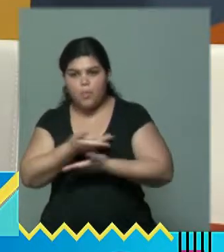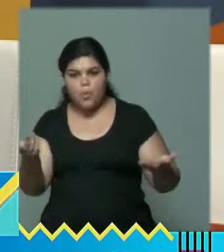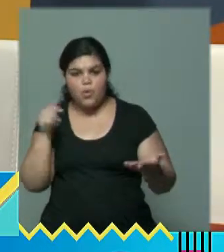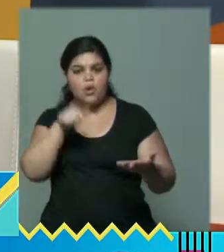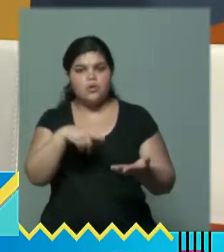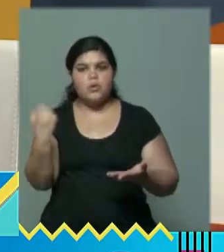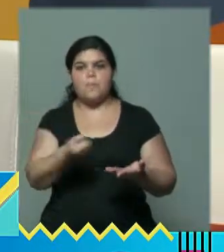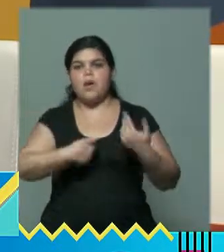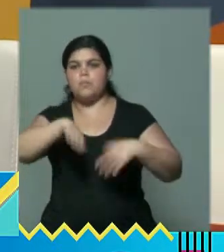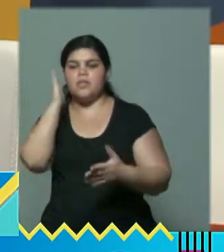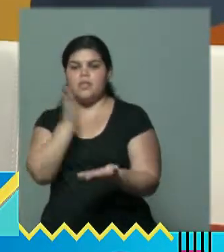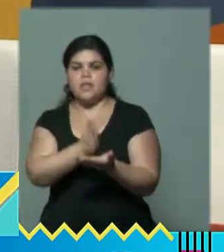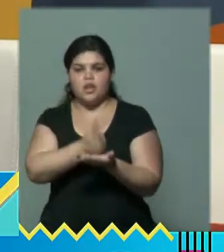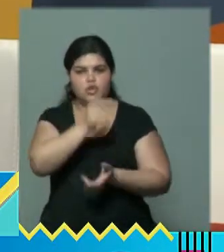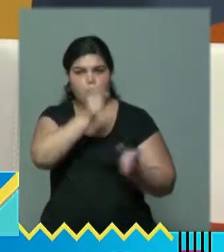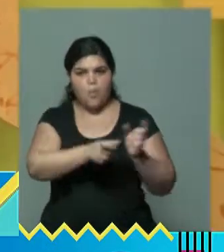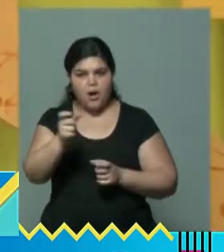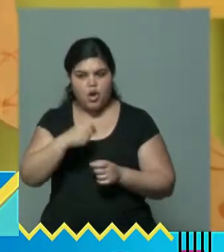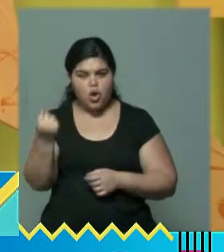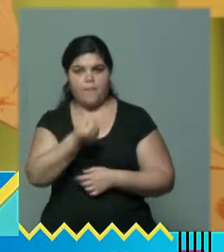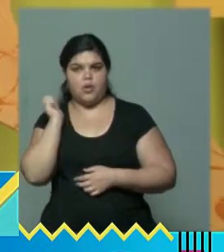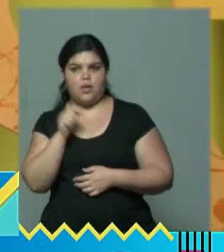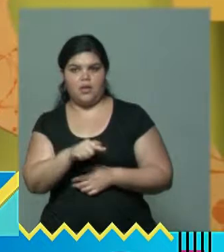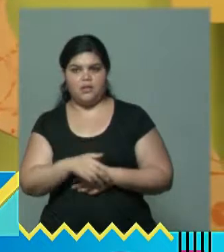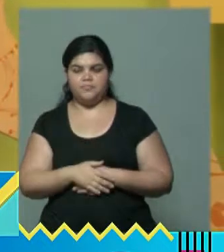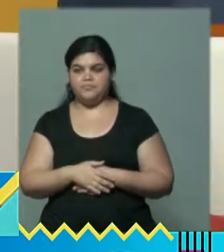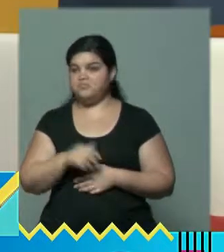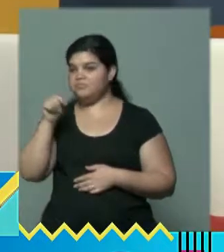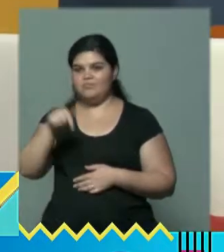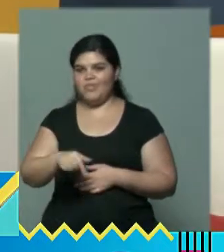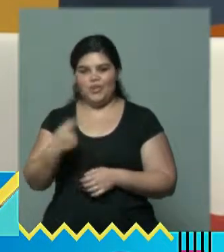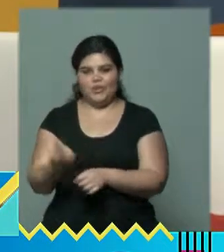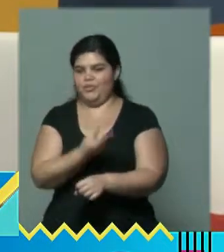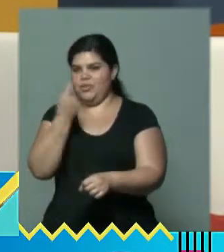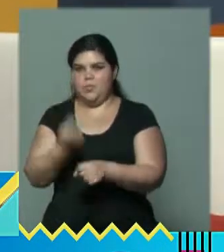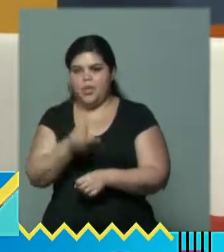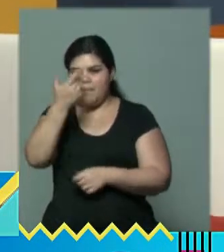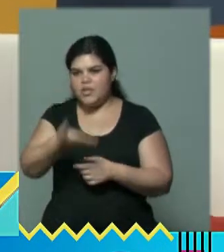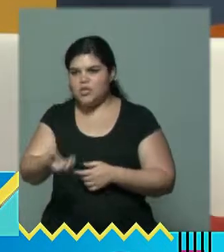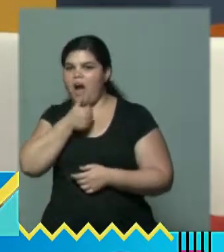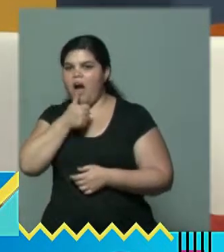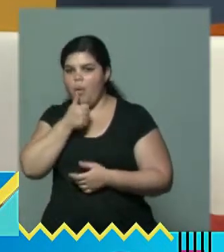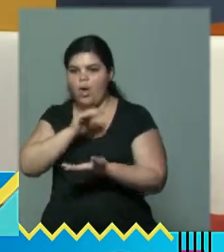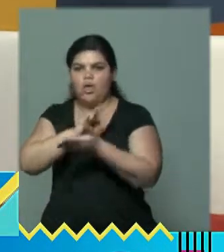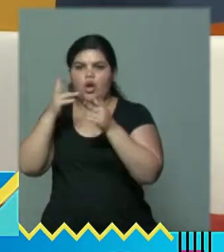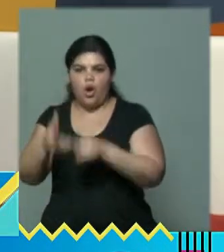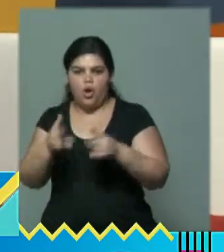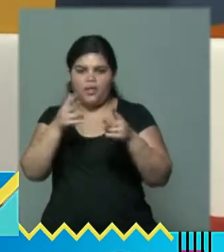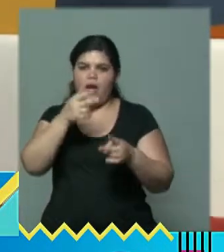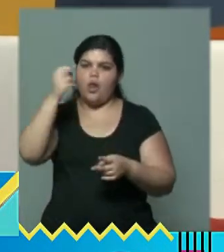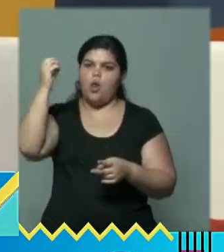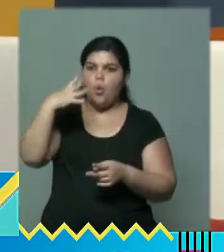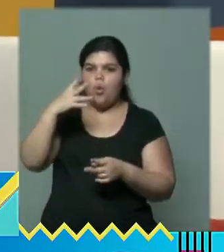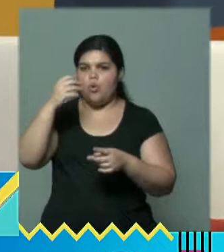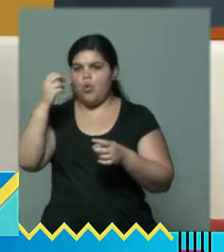basa en derechos humanos esenciales. Hoy no se puede tener a la gente sin agua, no se la puede tener sin luz y no se la